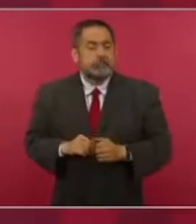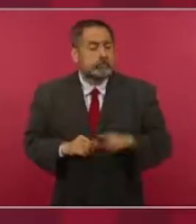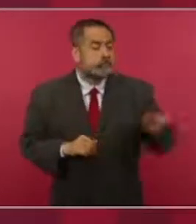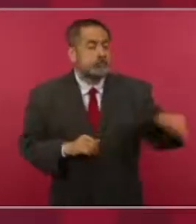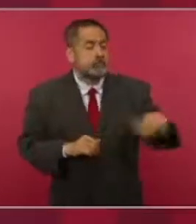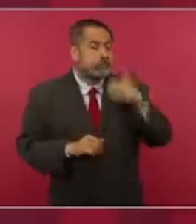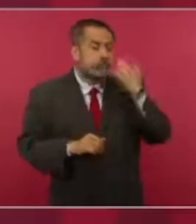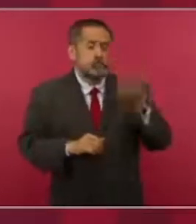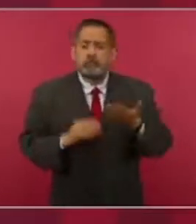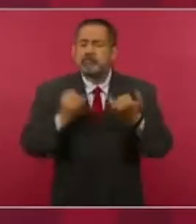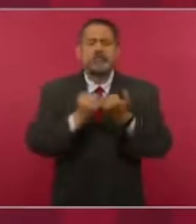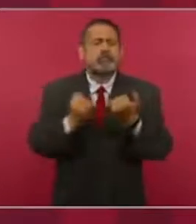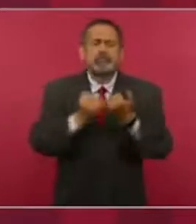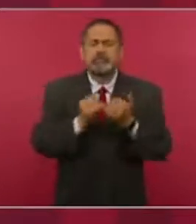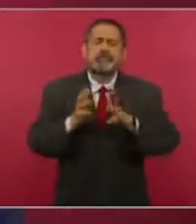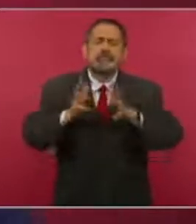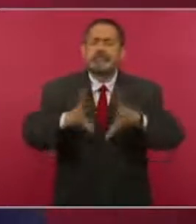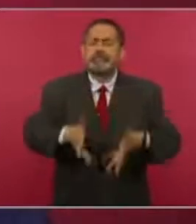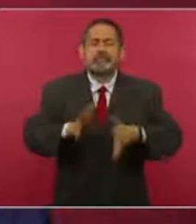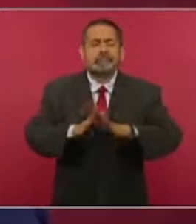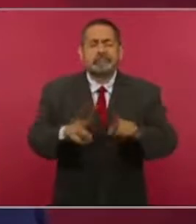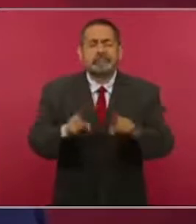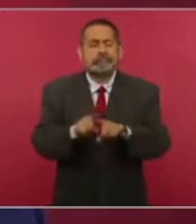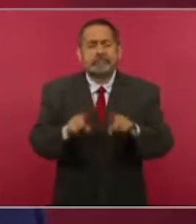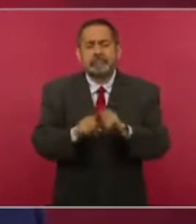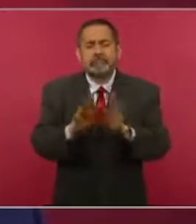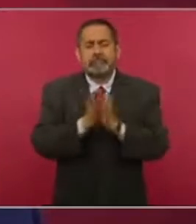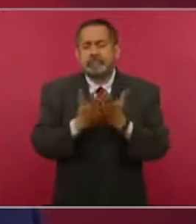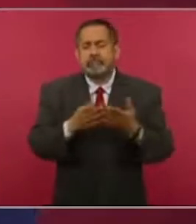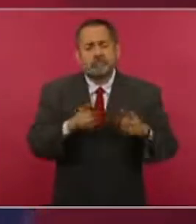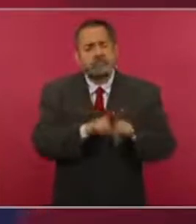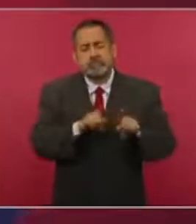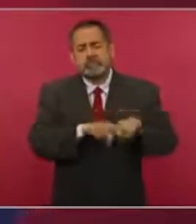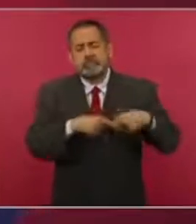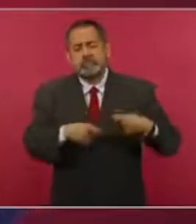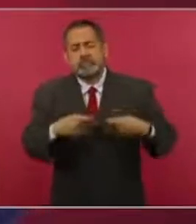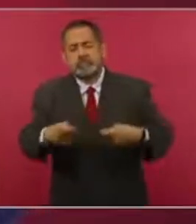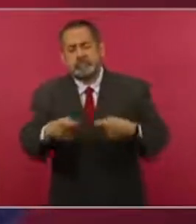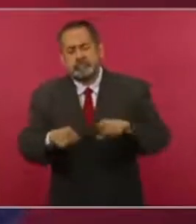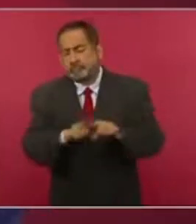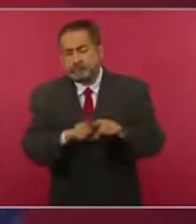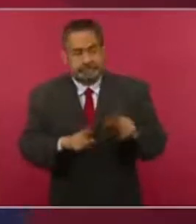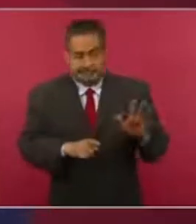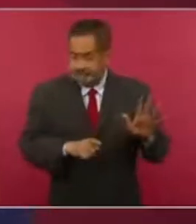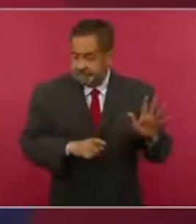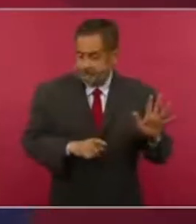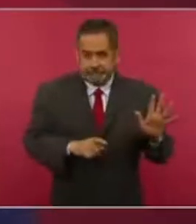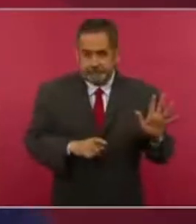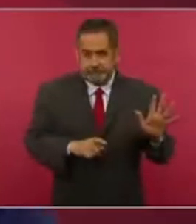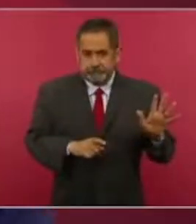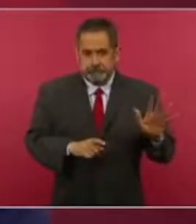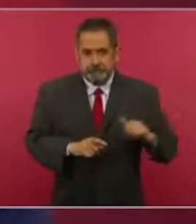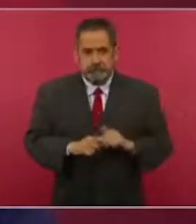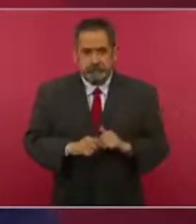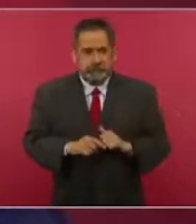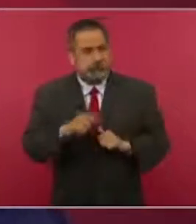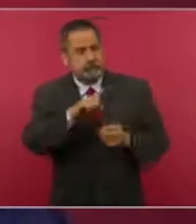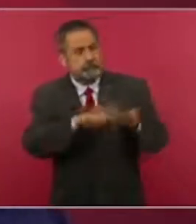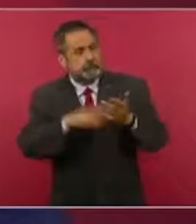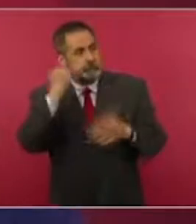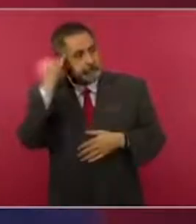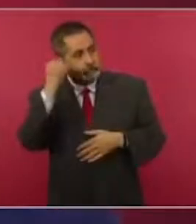se siguiera enseñando, ¿no?, a partir de la